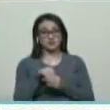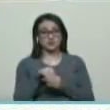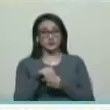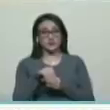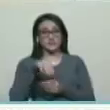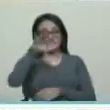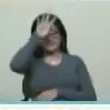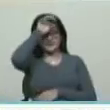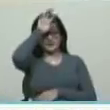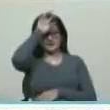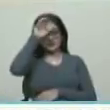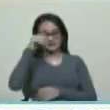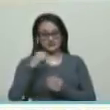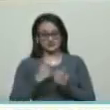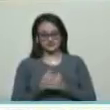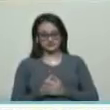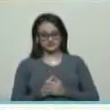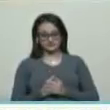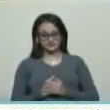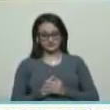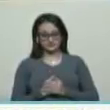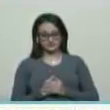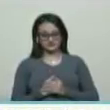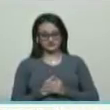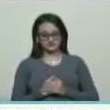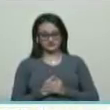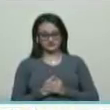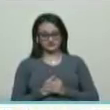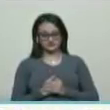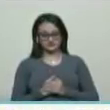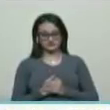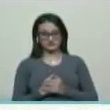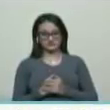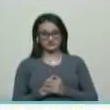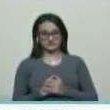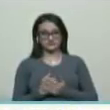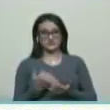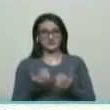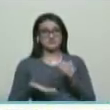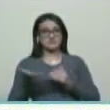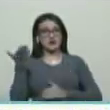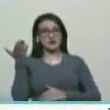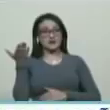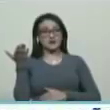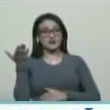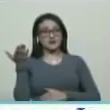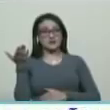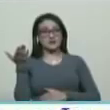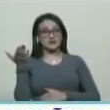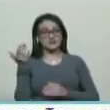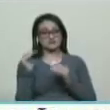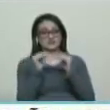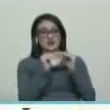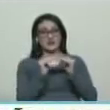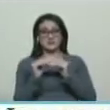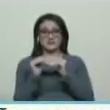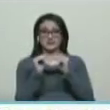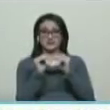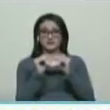minería y de la agricultura, evidentemente la relación se incrementa al más alto nivel.